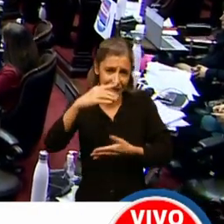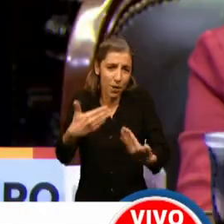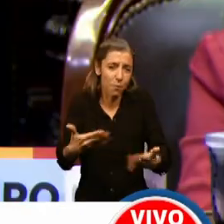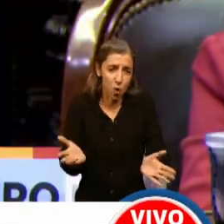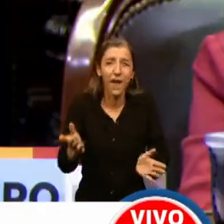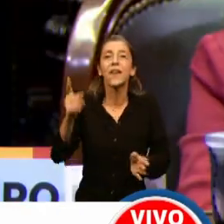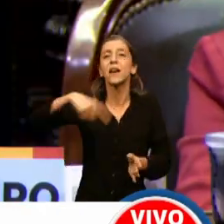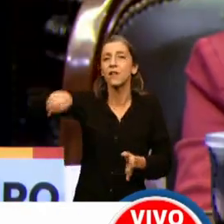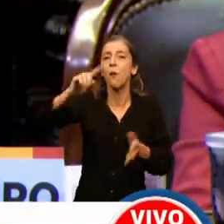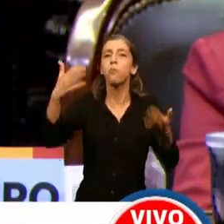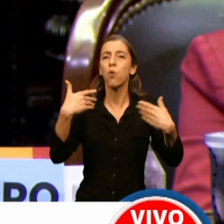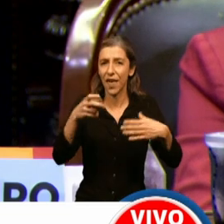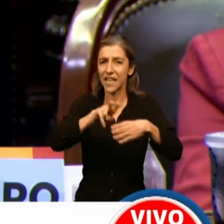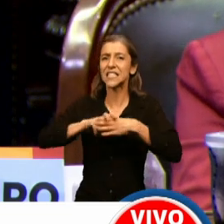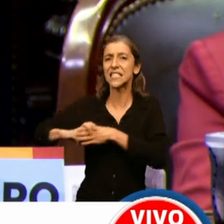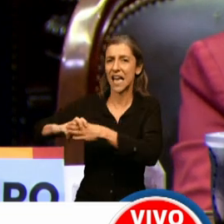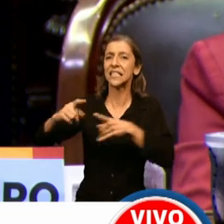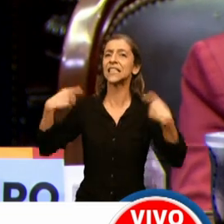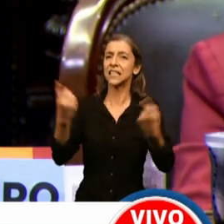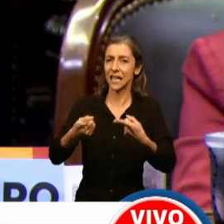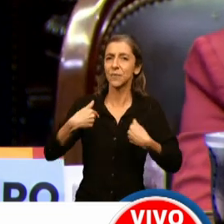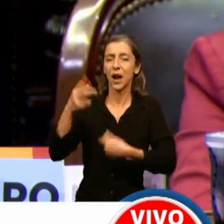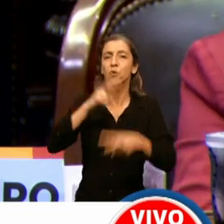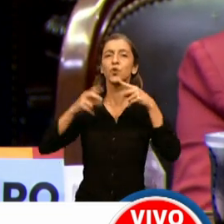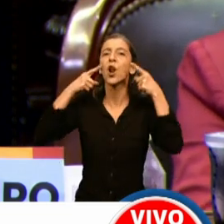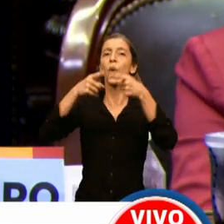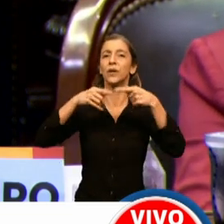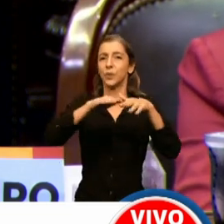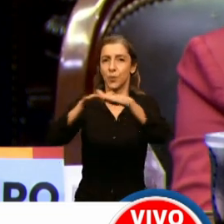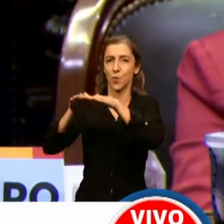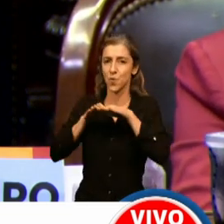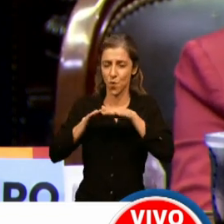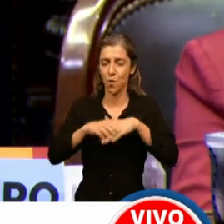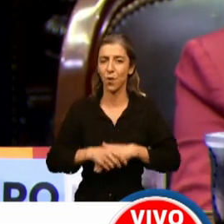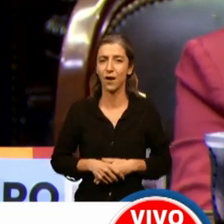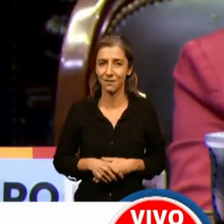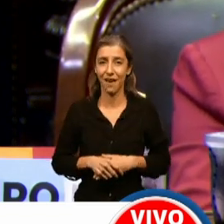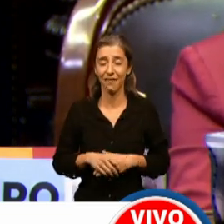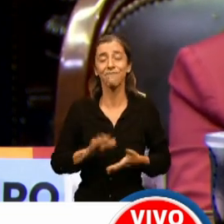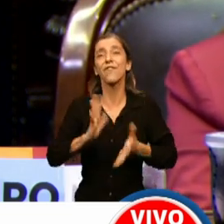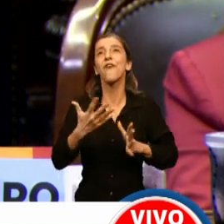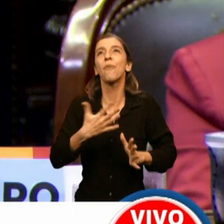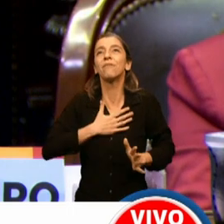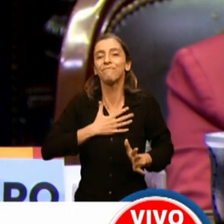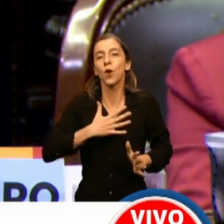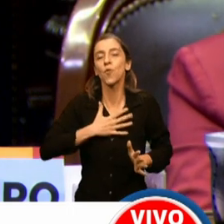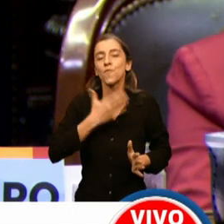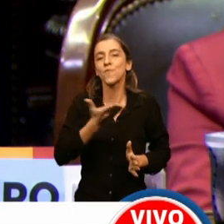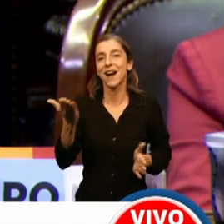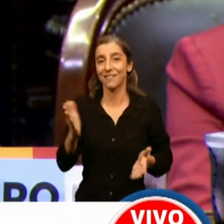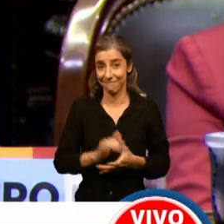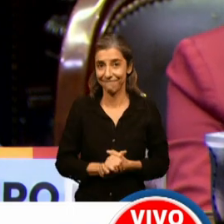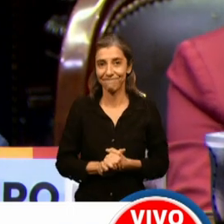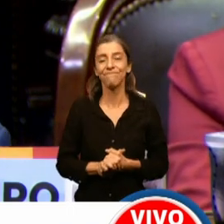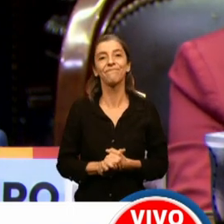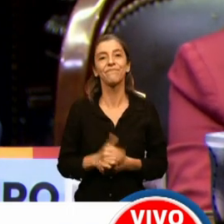para que sea un lugar un poquito más justo y más igualitario después dar cuenta de que esa historia de